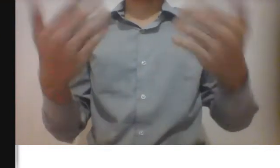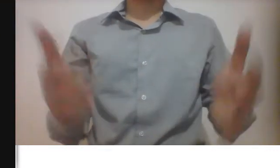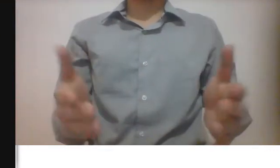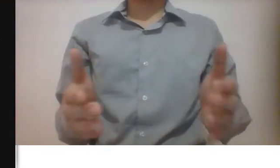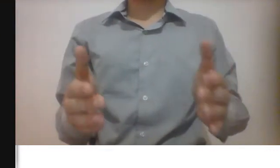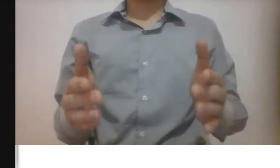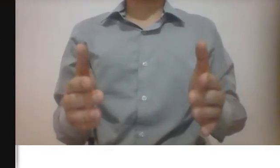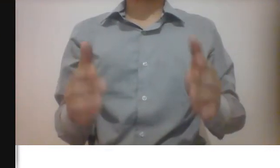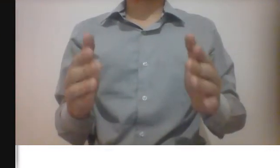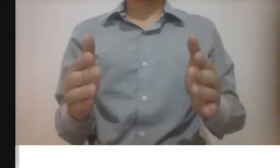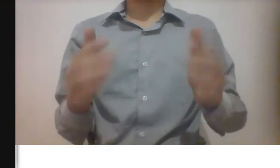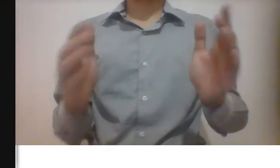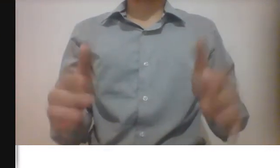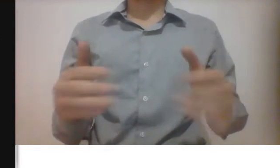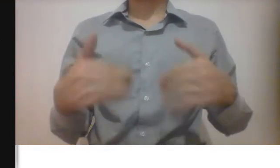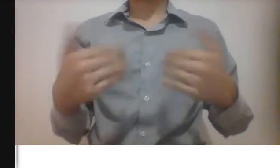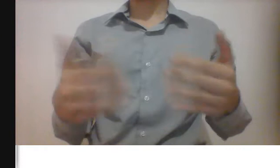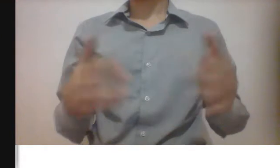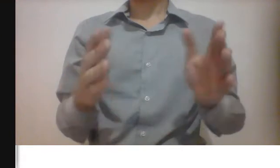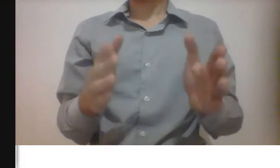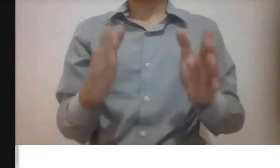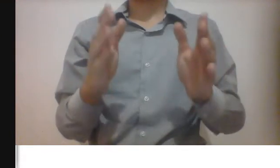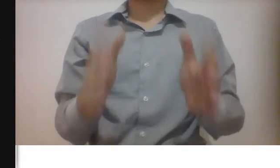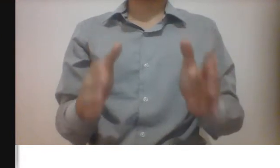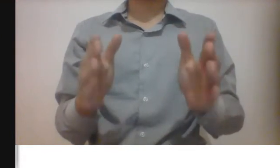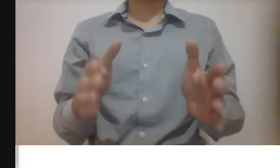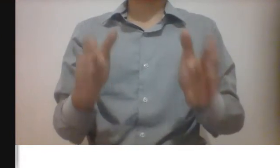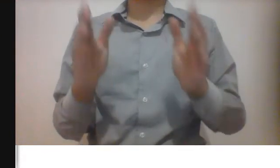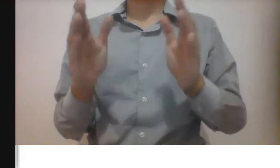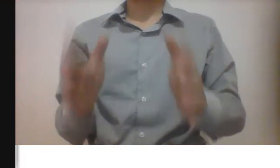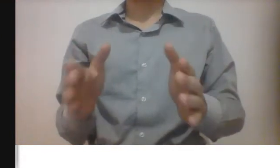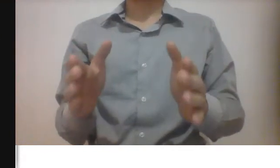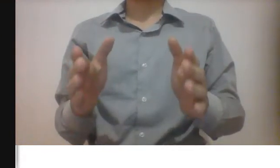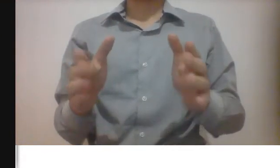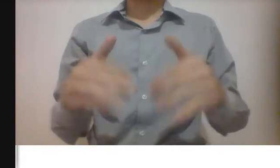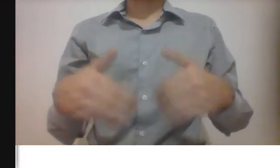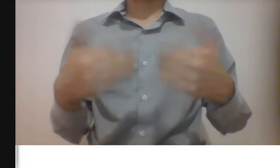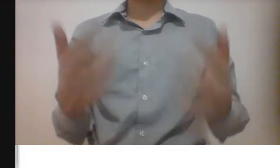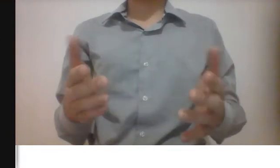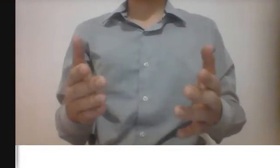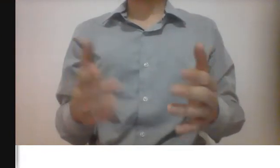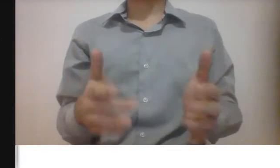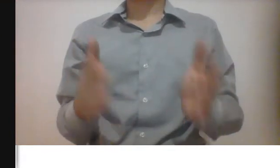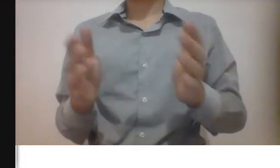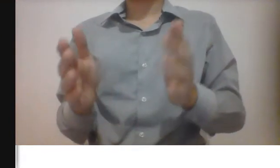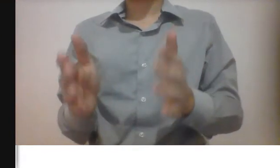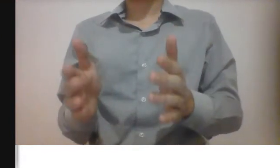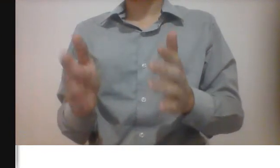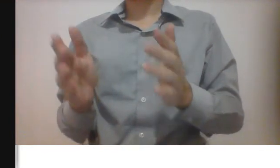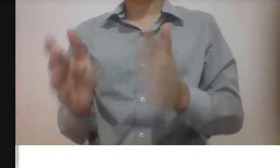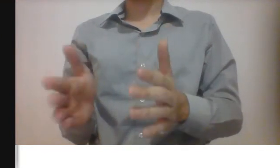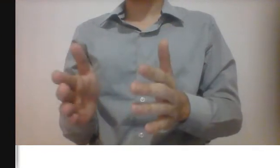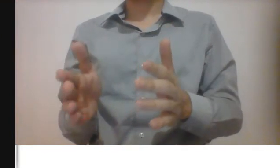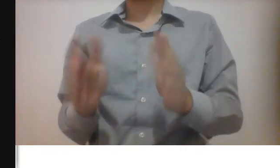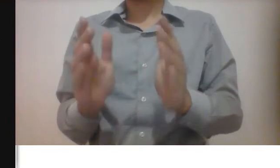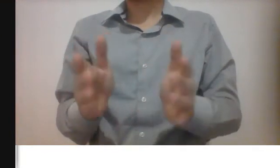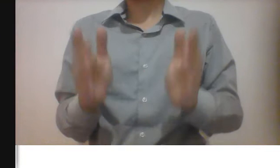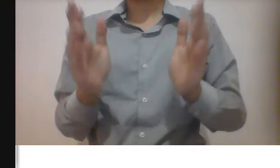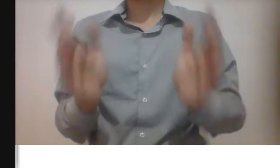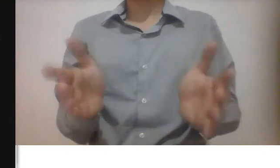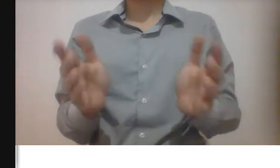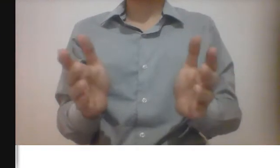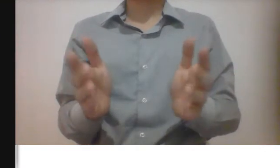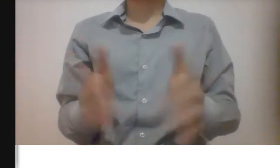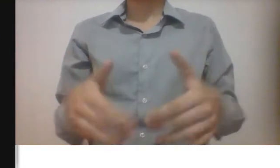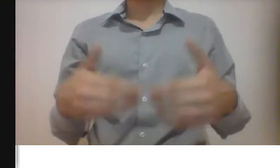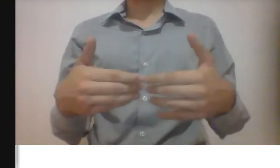le terminaron regalando una mansión de 15 millones de pesos, imagínense lo que estos terminaron facturando, imagínense